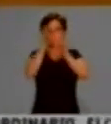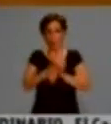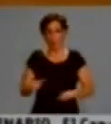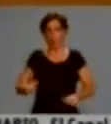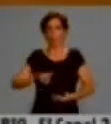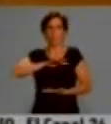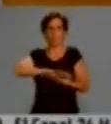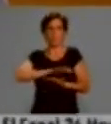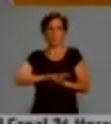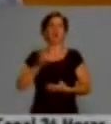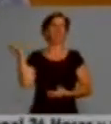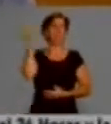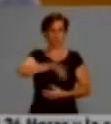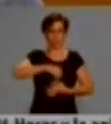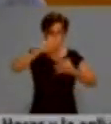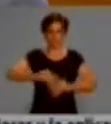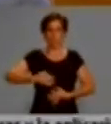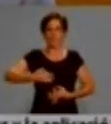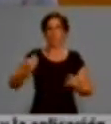conocer la verdad.